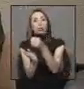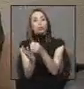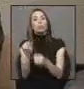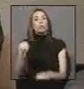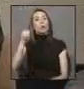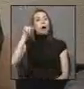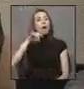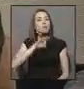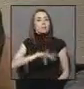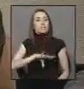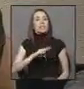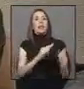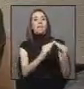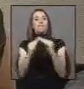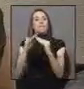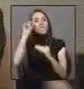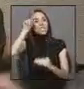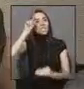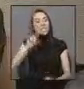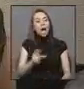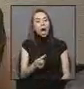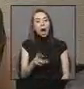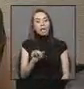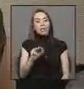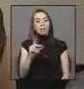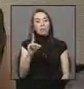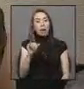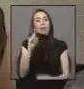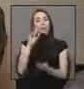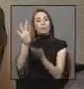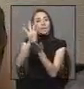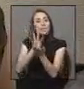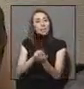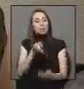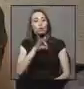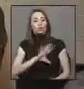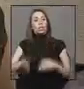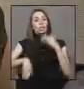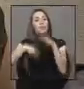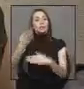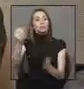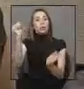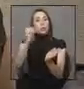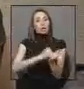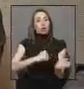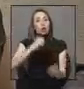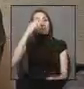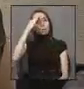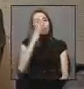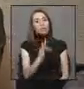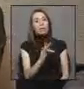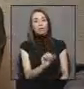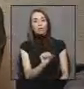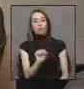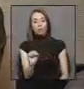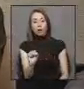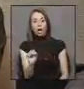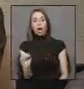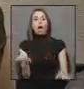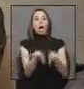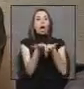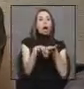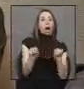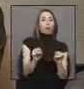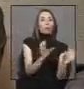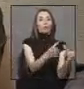son ejemplos de ello. En nuestro país, tras el golpe de Estado perpetrado por las Fuerzas Armadas, en